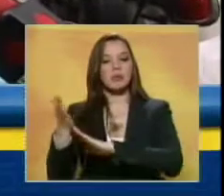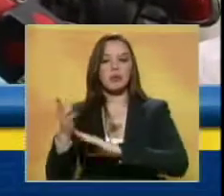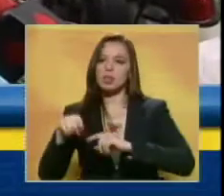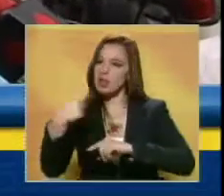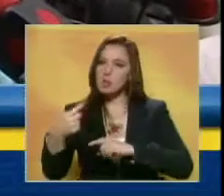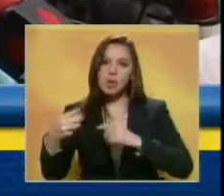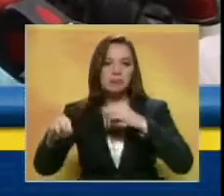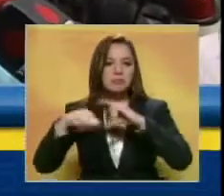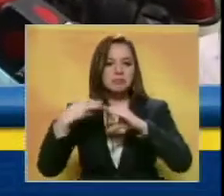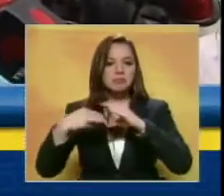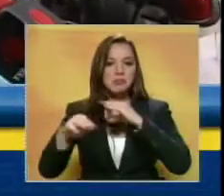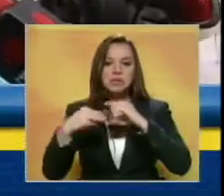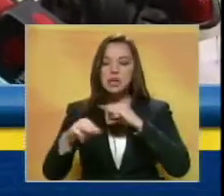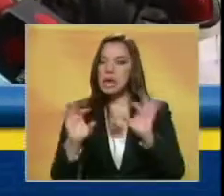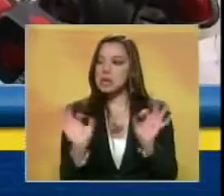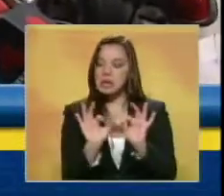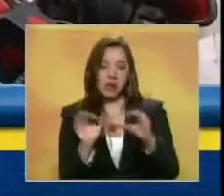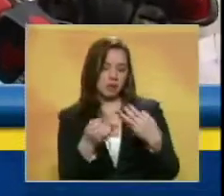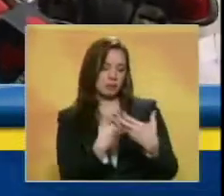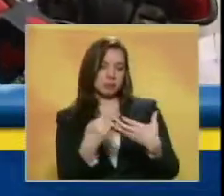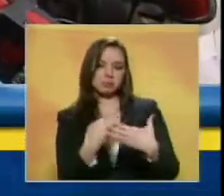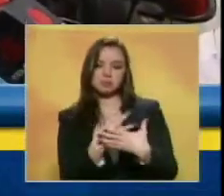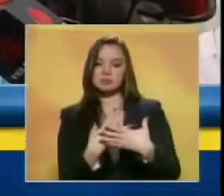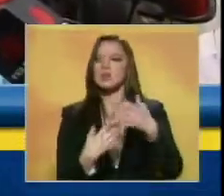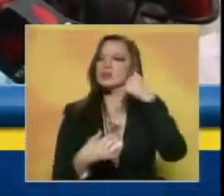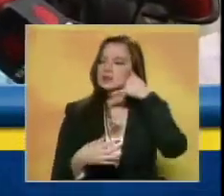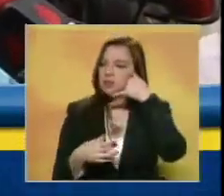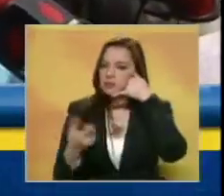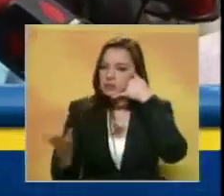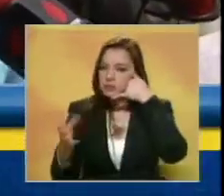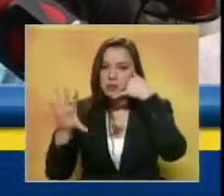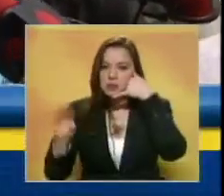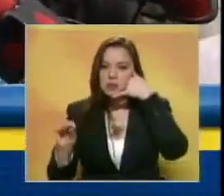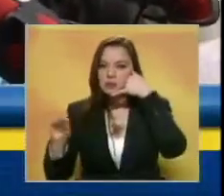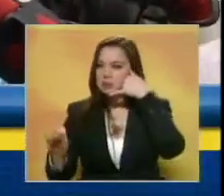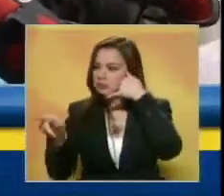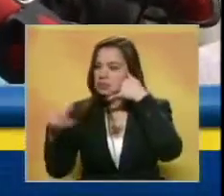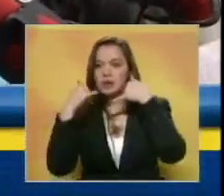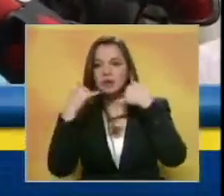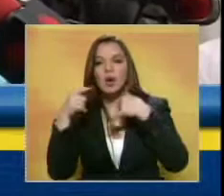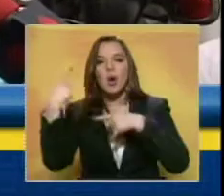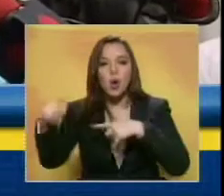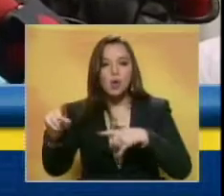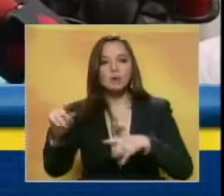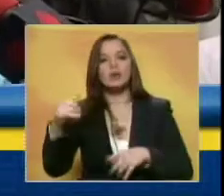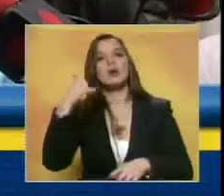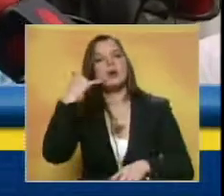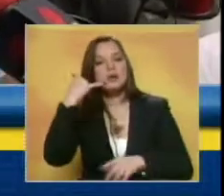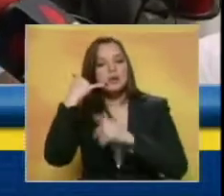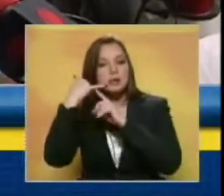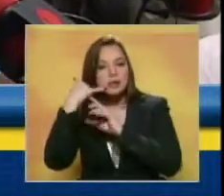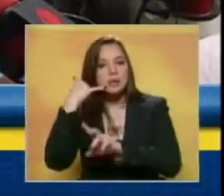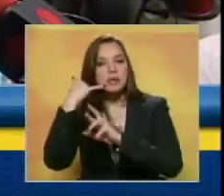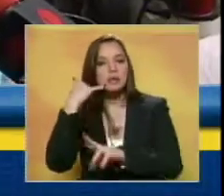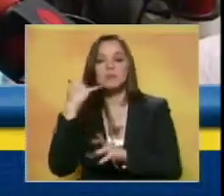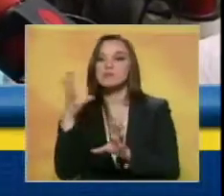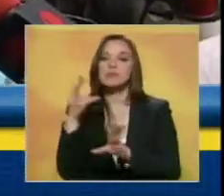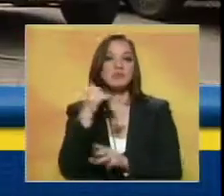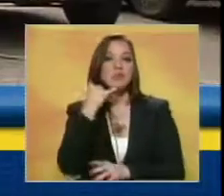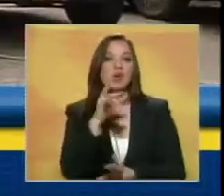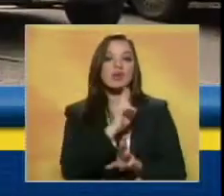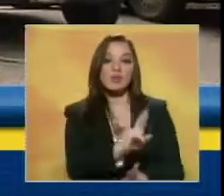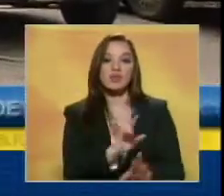mensaje. Empiezo a llamar y no me contesta, está el teléfono apagado. Llamo al de César y el de César sí repicado, pero no me contestaron